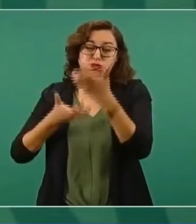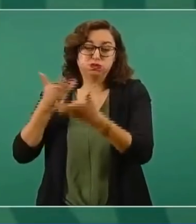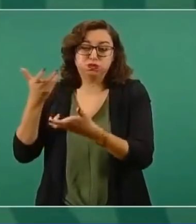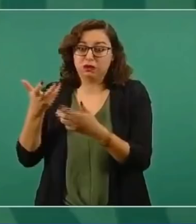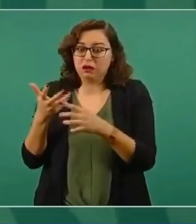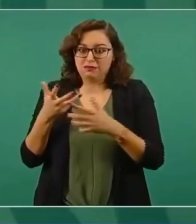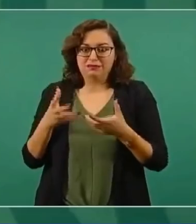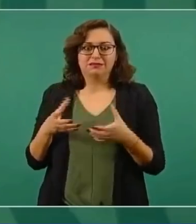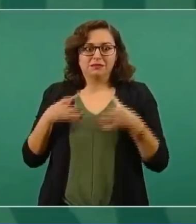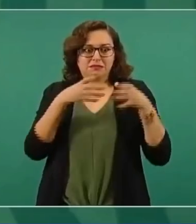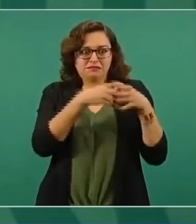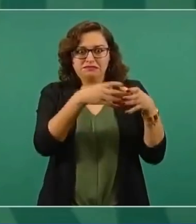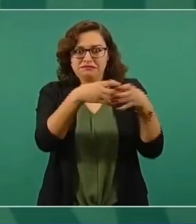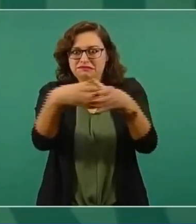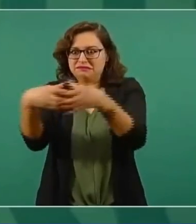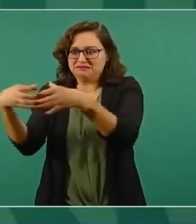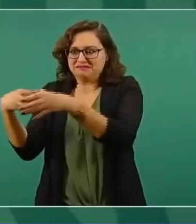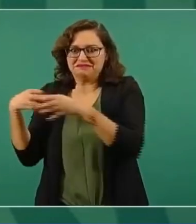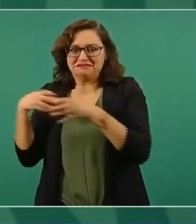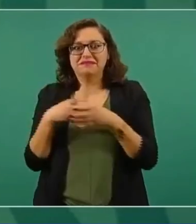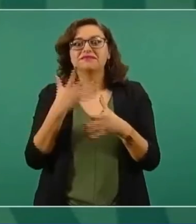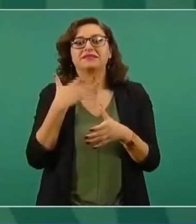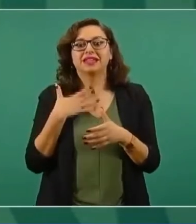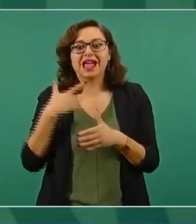rodeado de otros tanques.